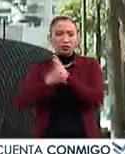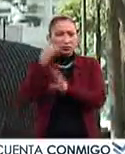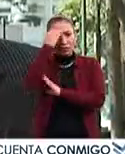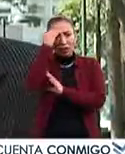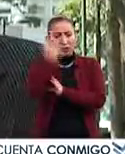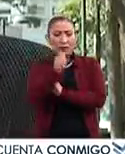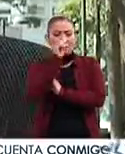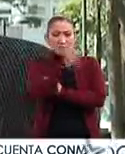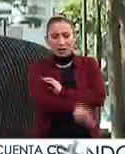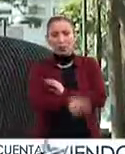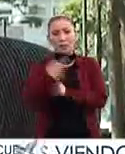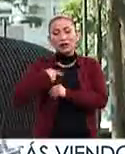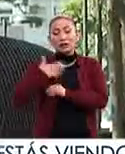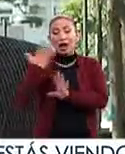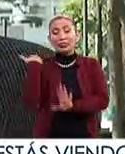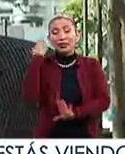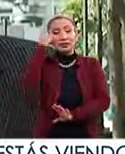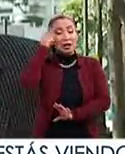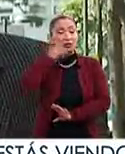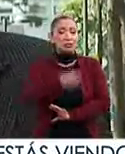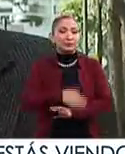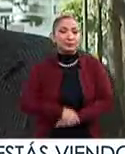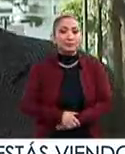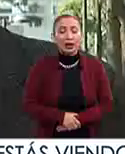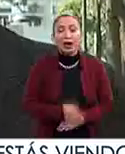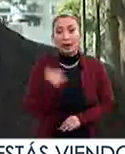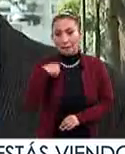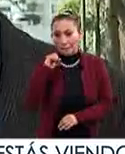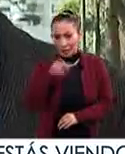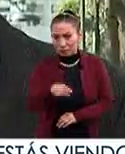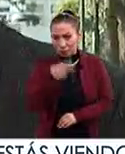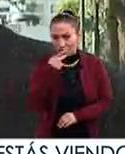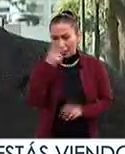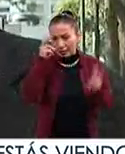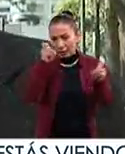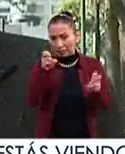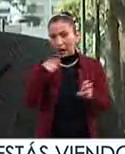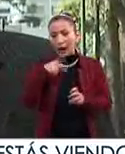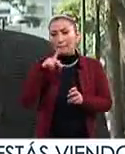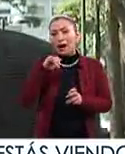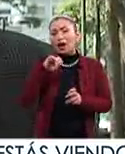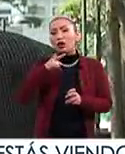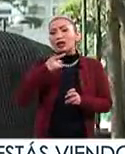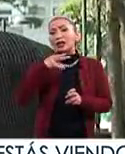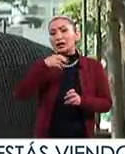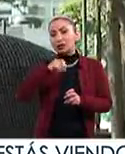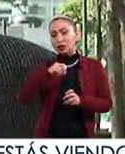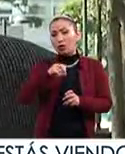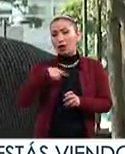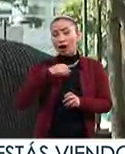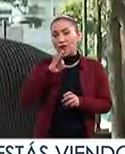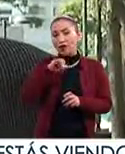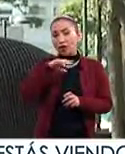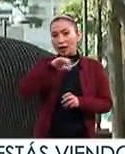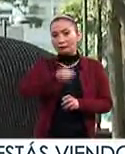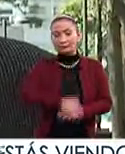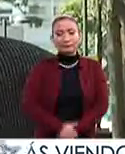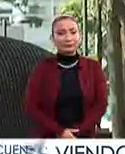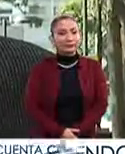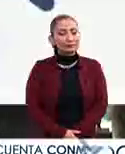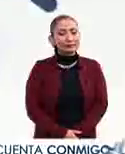decisiones por parte de quienes lo encabezaron. En este marco se dará la llegada de Paco Ignacio Taibo II al Fondo de Cultura